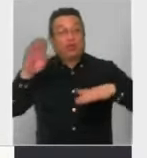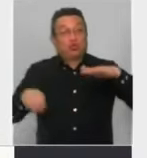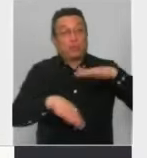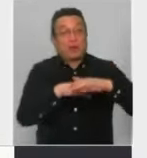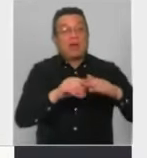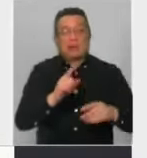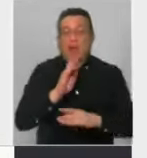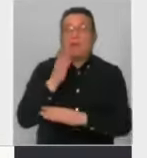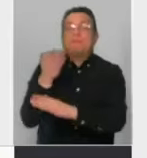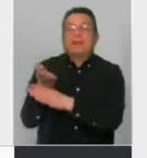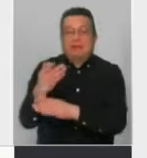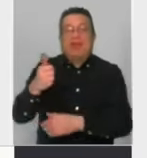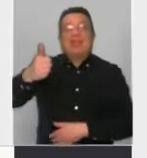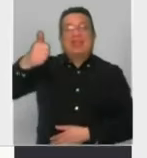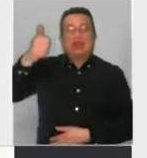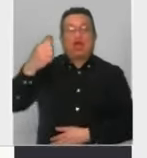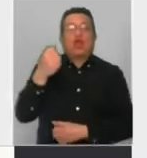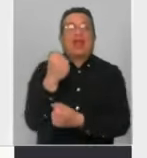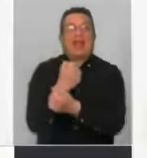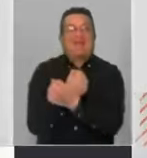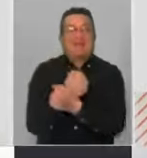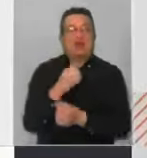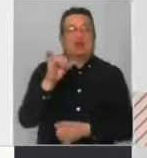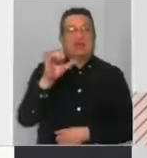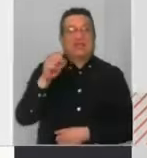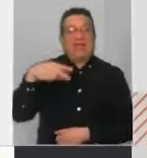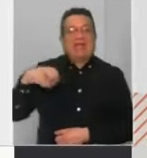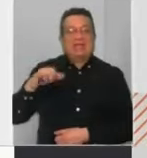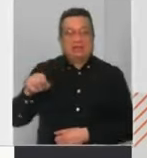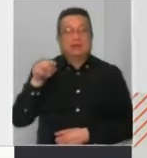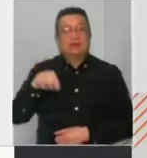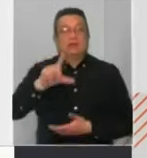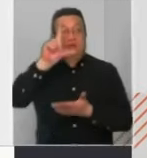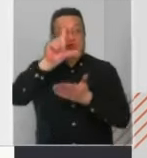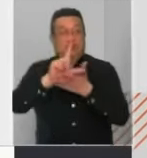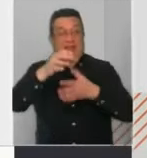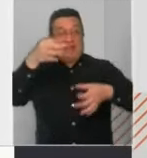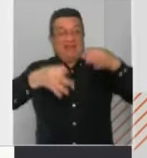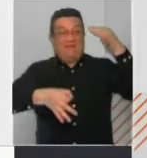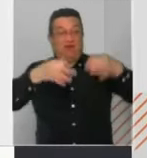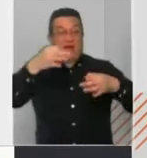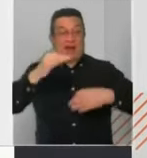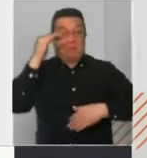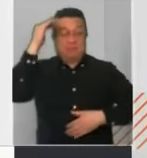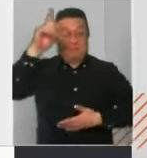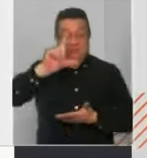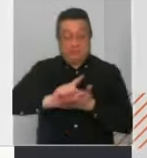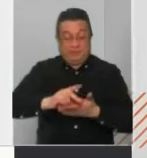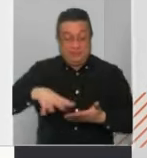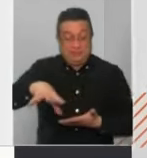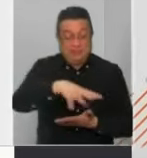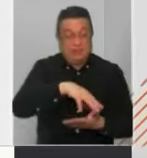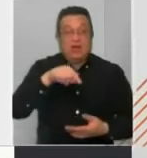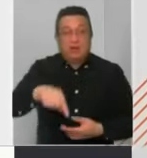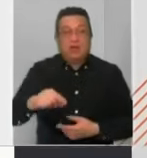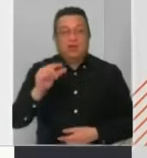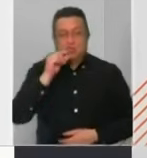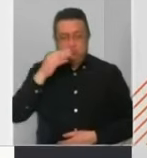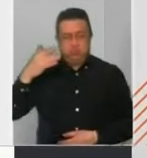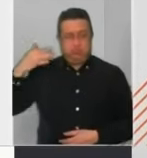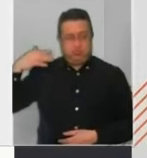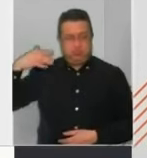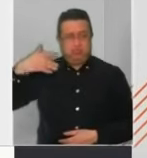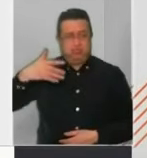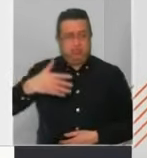general director de Carabineros, Ricardo Yáñez. El Palacio de Tribunales de Justicia y su patio inglés han sufrido en el último tiempo